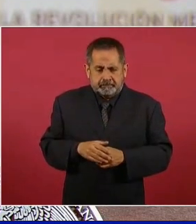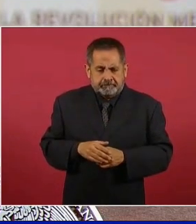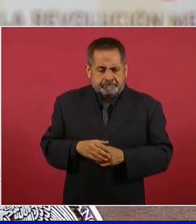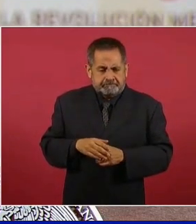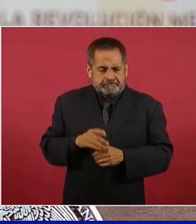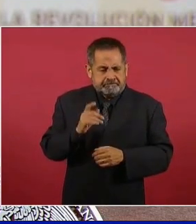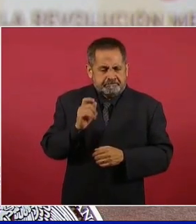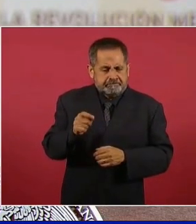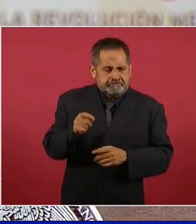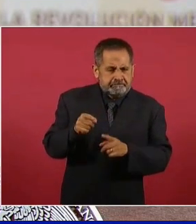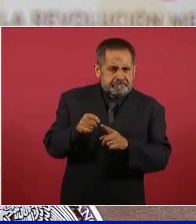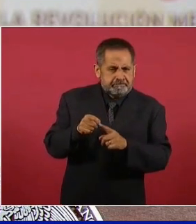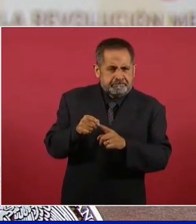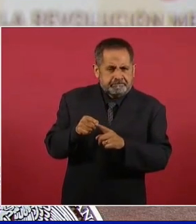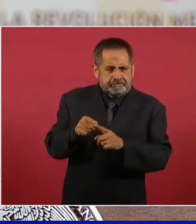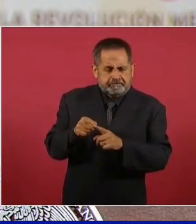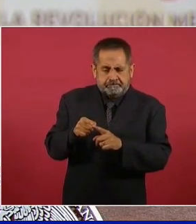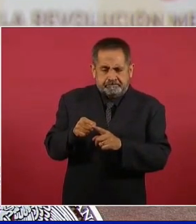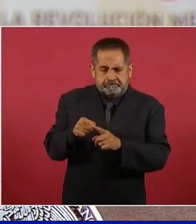antes